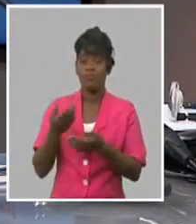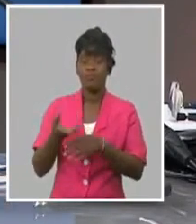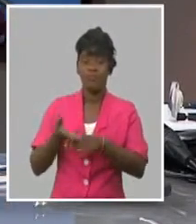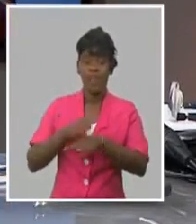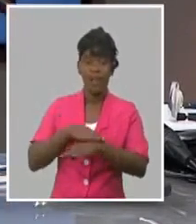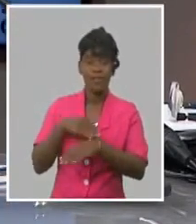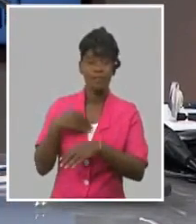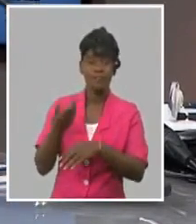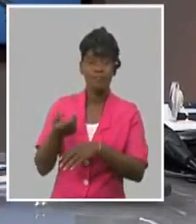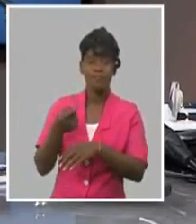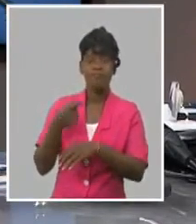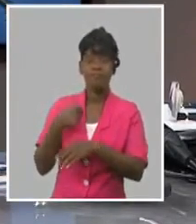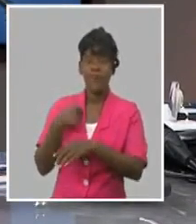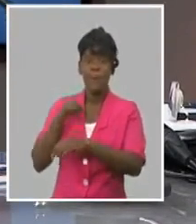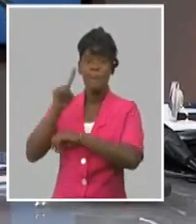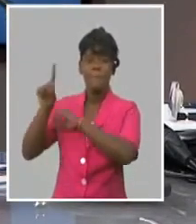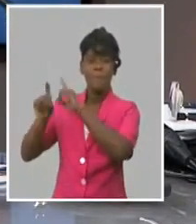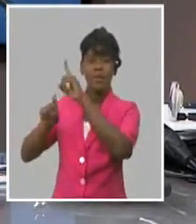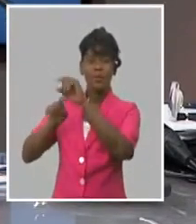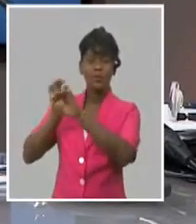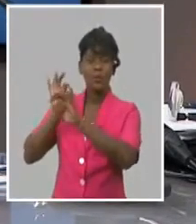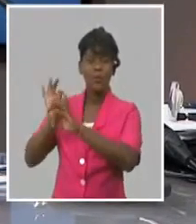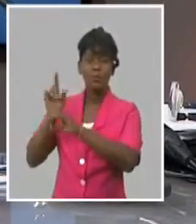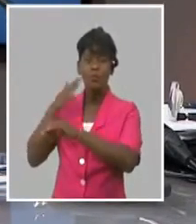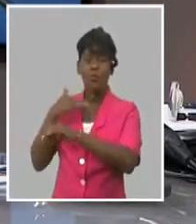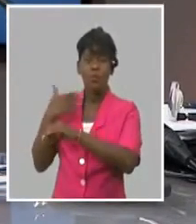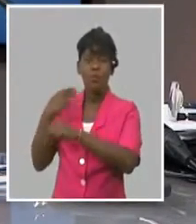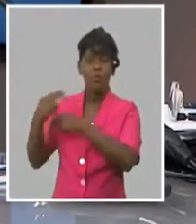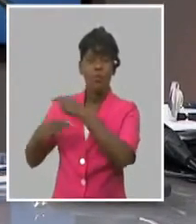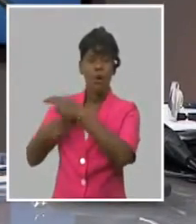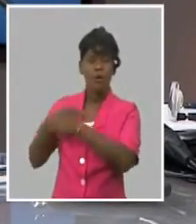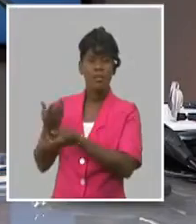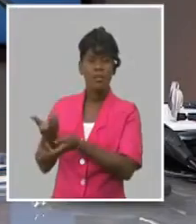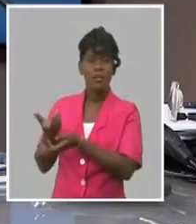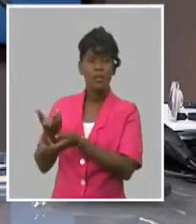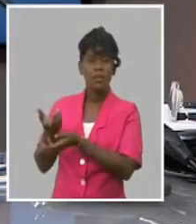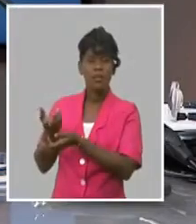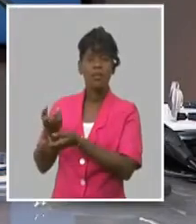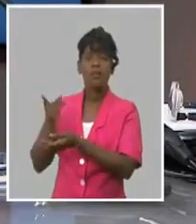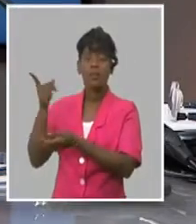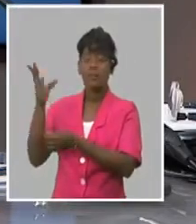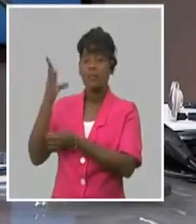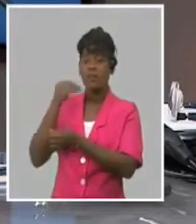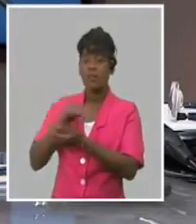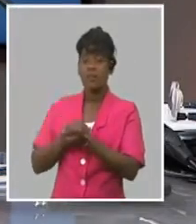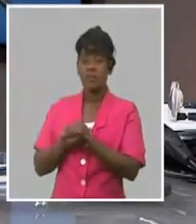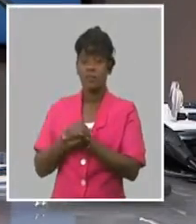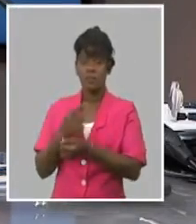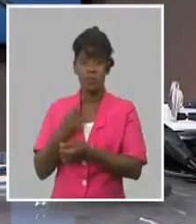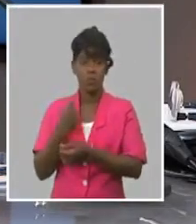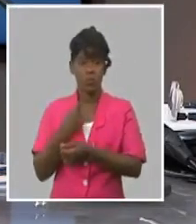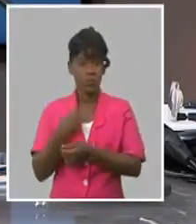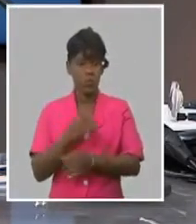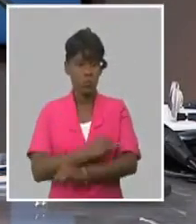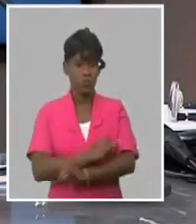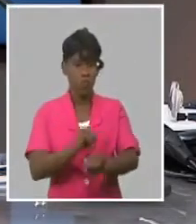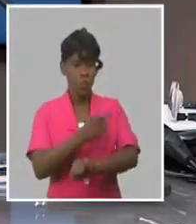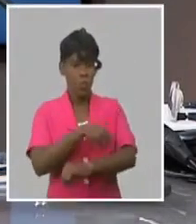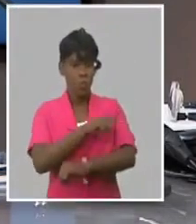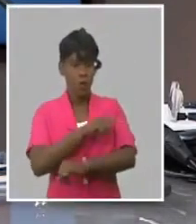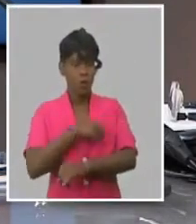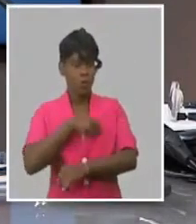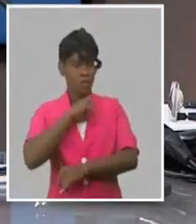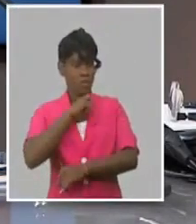tremenda tranquilidad me dijo, antes que yo le preguntara, y nosotros no hacemos público ni la canasta de moneda para hacer la